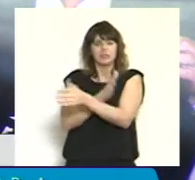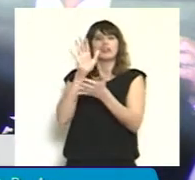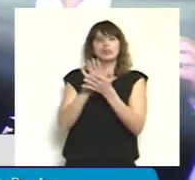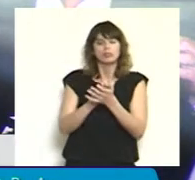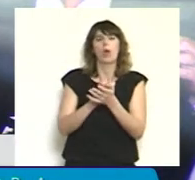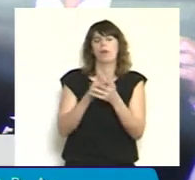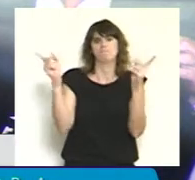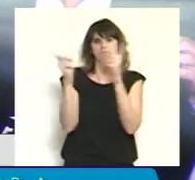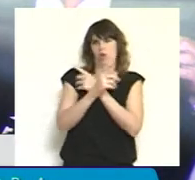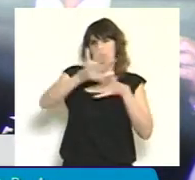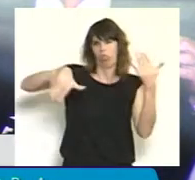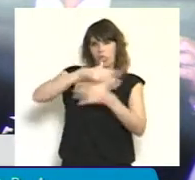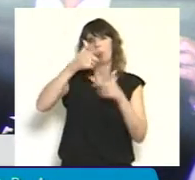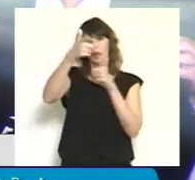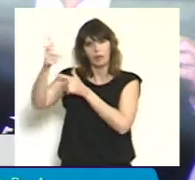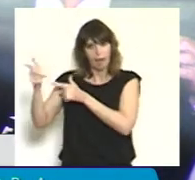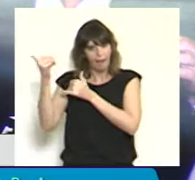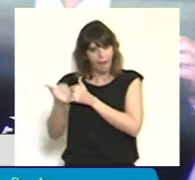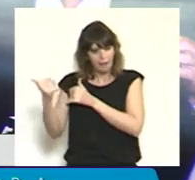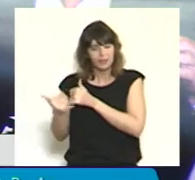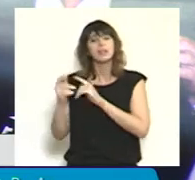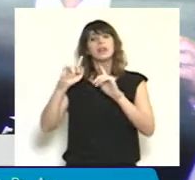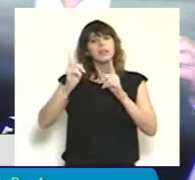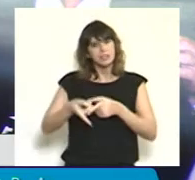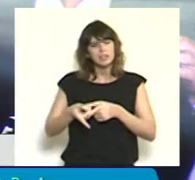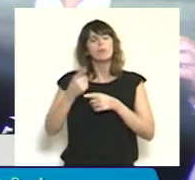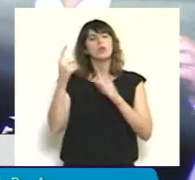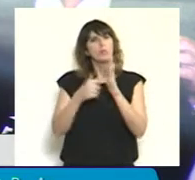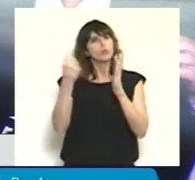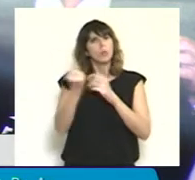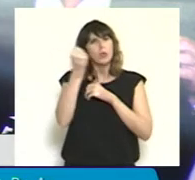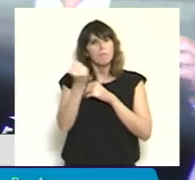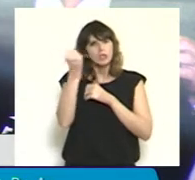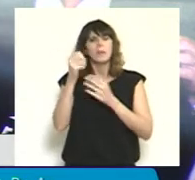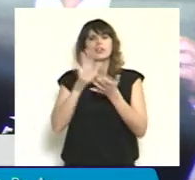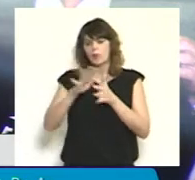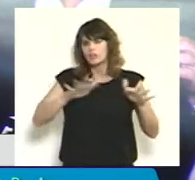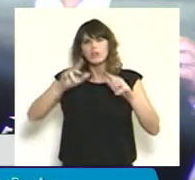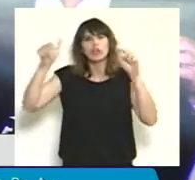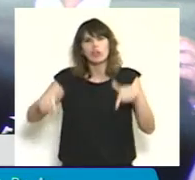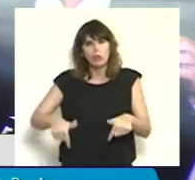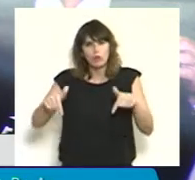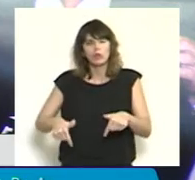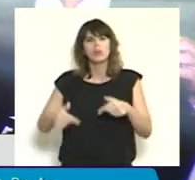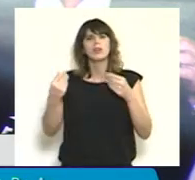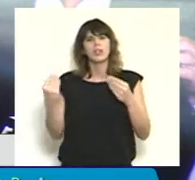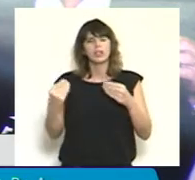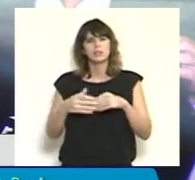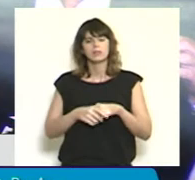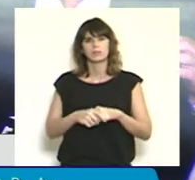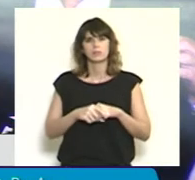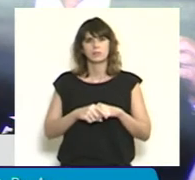y asimismo el proyecto establece algo que es muy importante respecto de la situación que hoy existe, que es el régimen